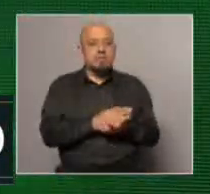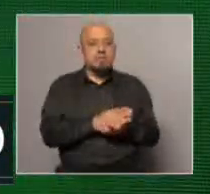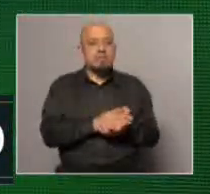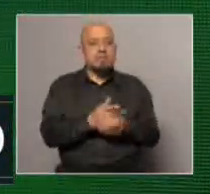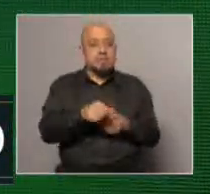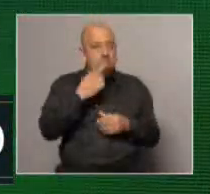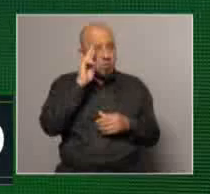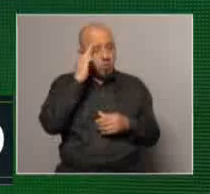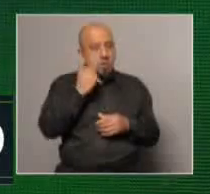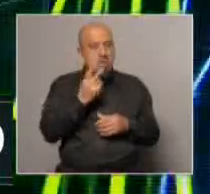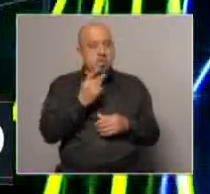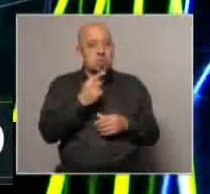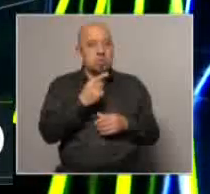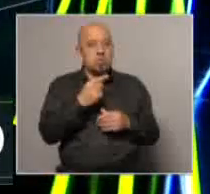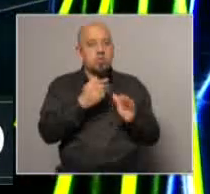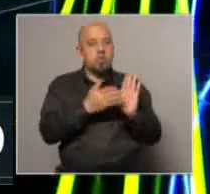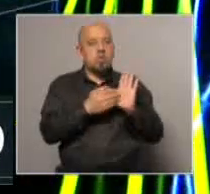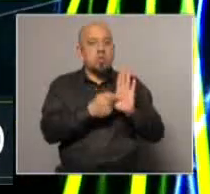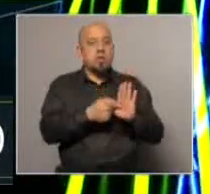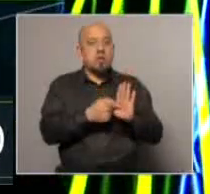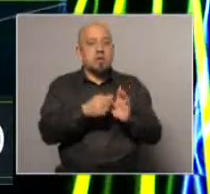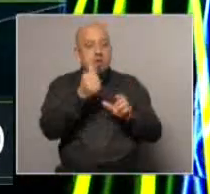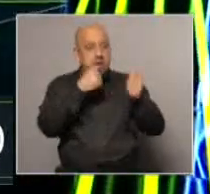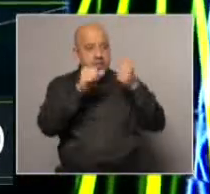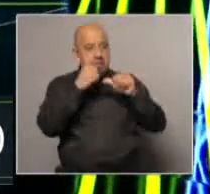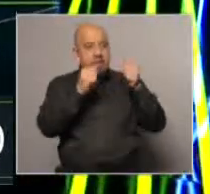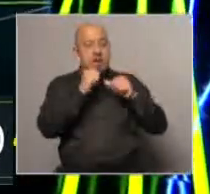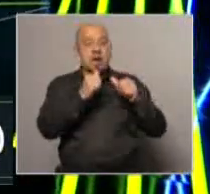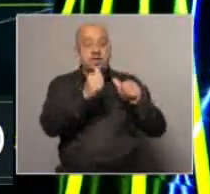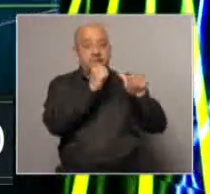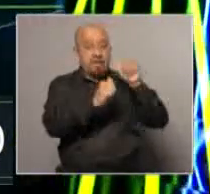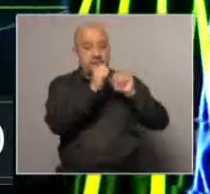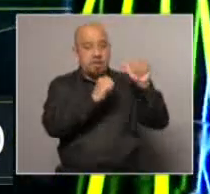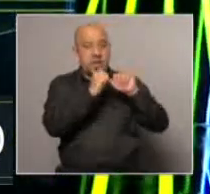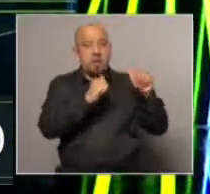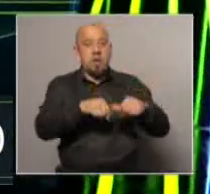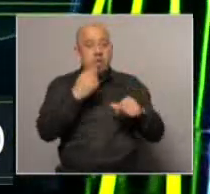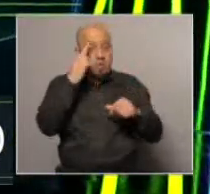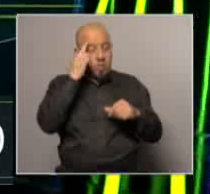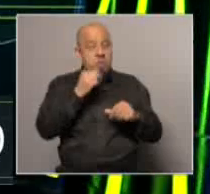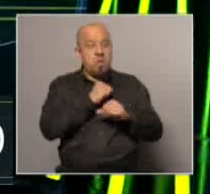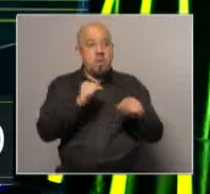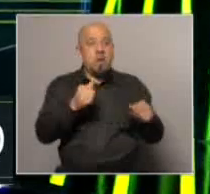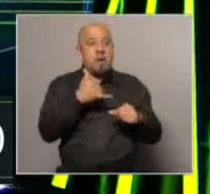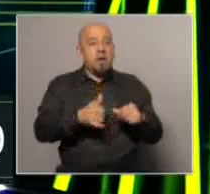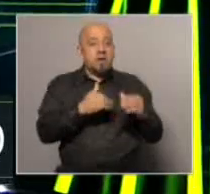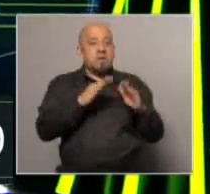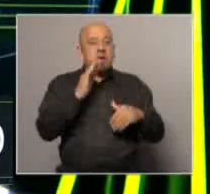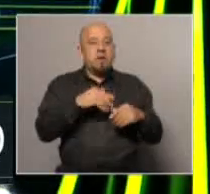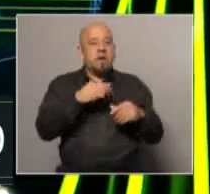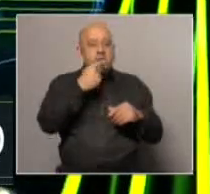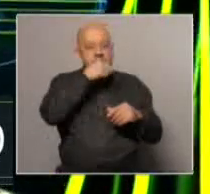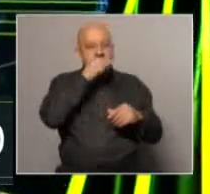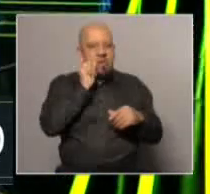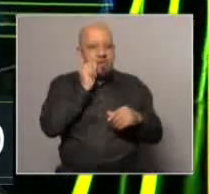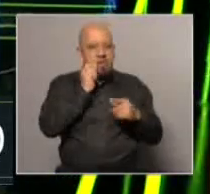informe Uruguay 21 habla de las bebidas, un momento, ¿no? Entonces, las bebidas es algo que realmente Uruguay tendría un potencial enorme. ¿Tá? Pero también vamos hablando de chocolates con